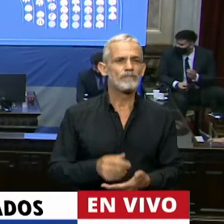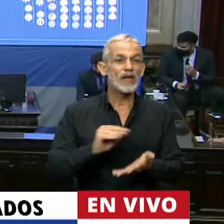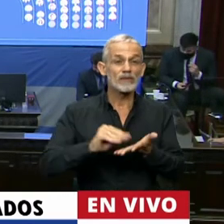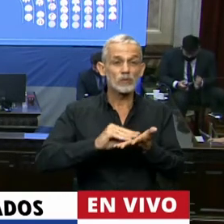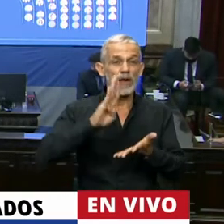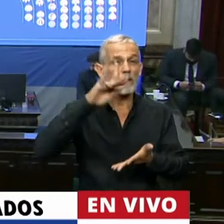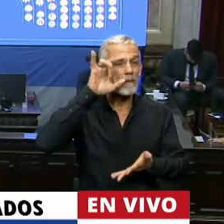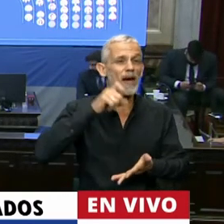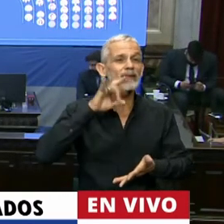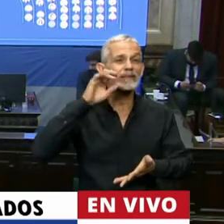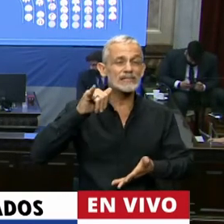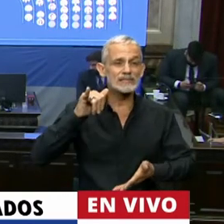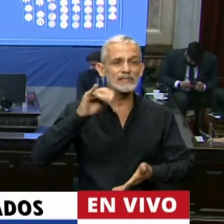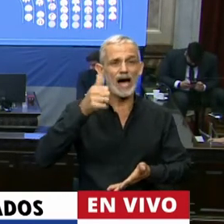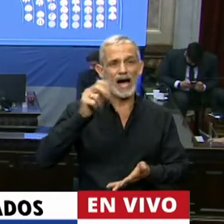Diputada Beatriz Ávila.